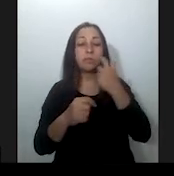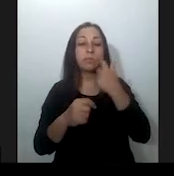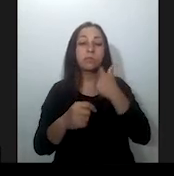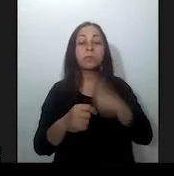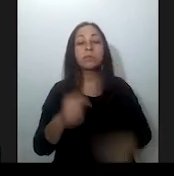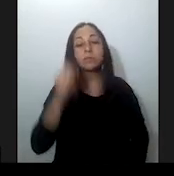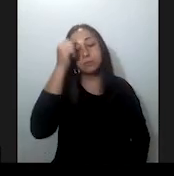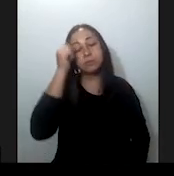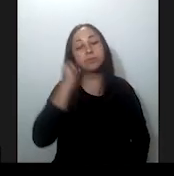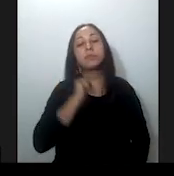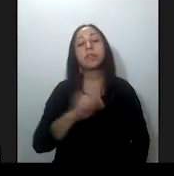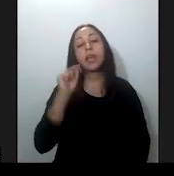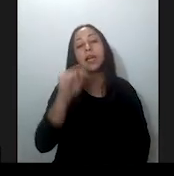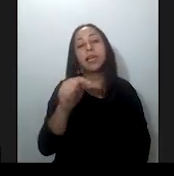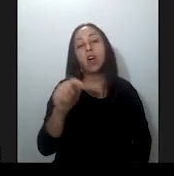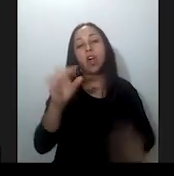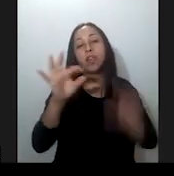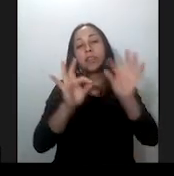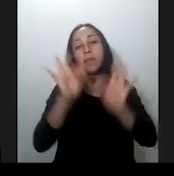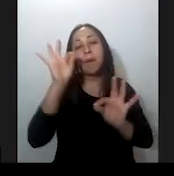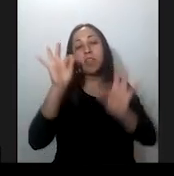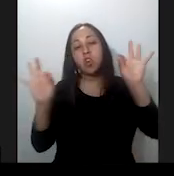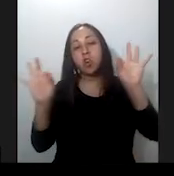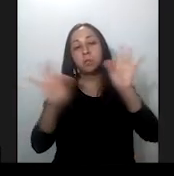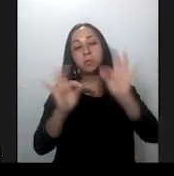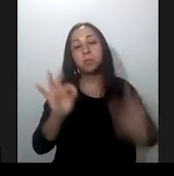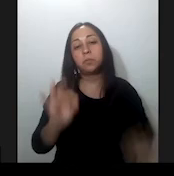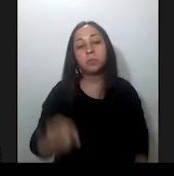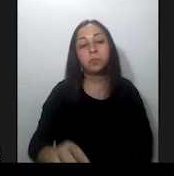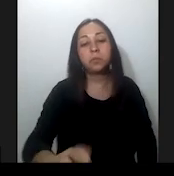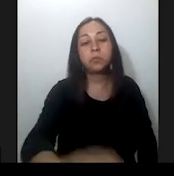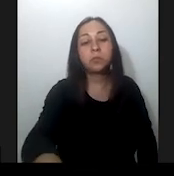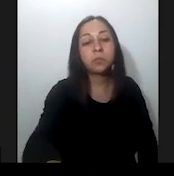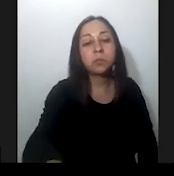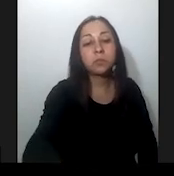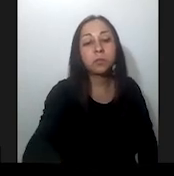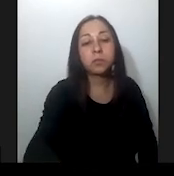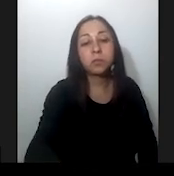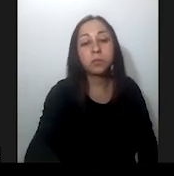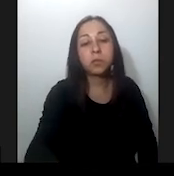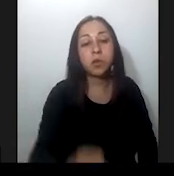por ejemplo, vamos a elegir que mi tablita tenga este tamaño, ¿no?